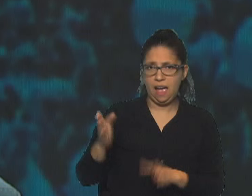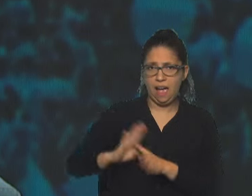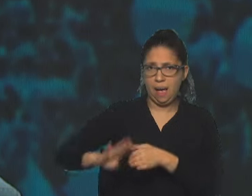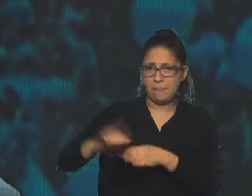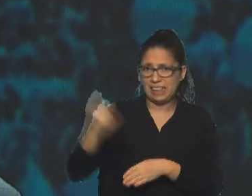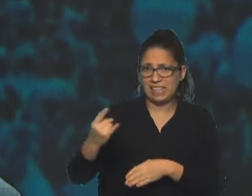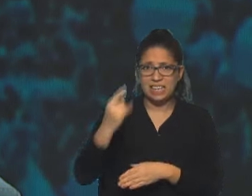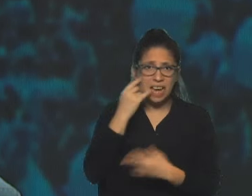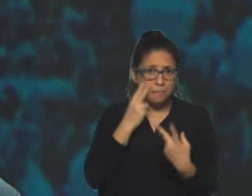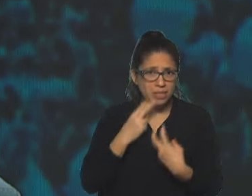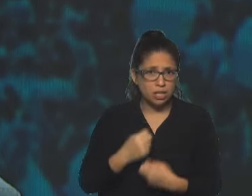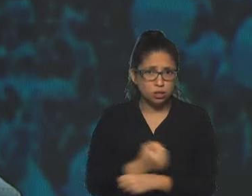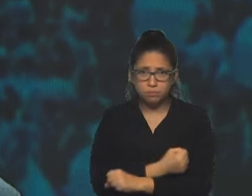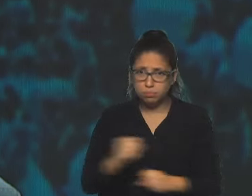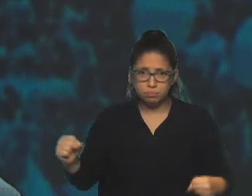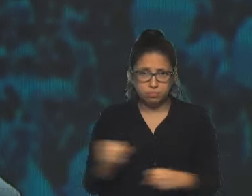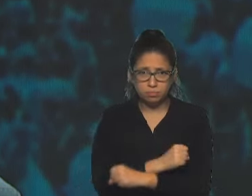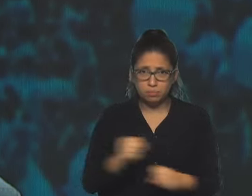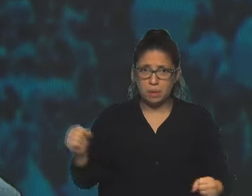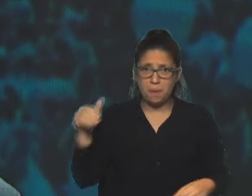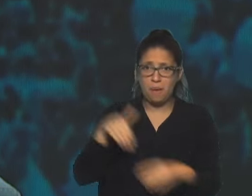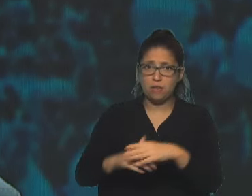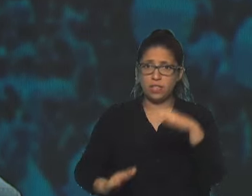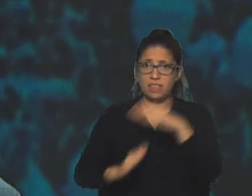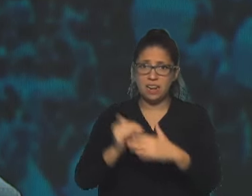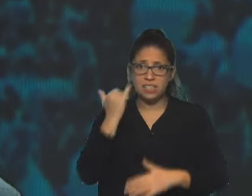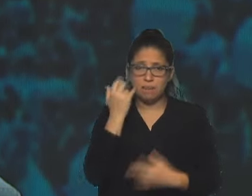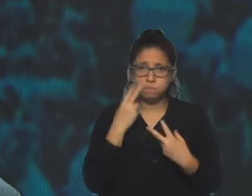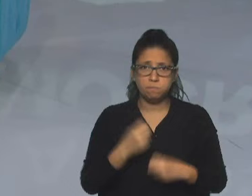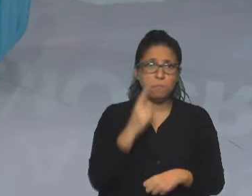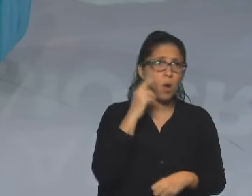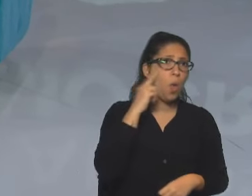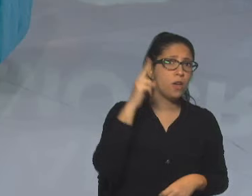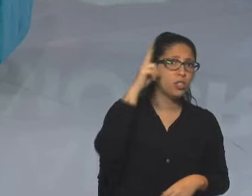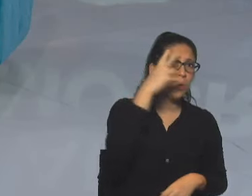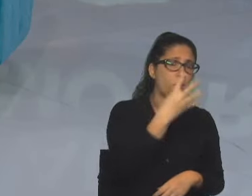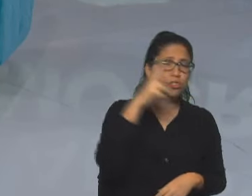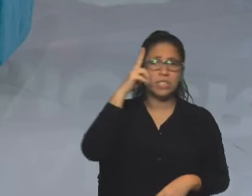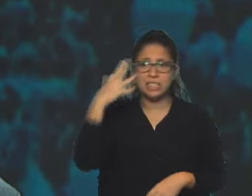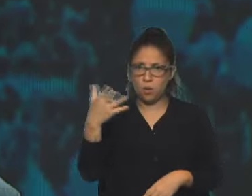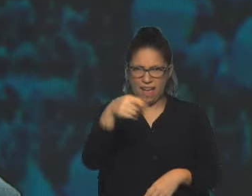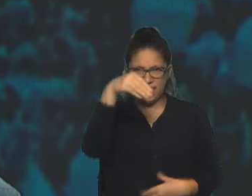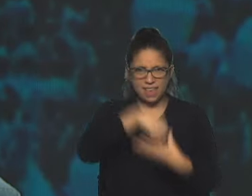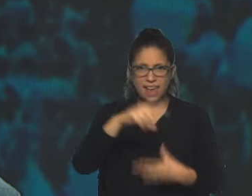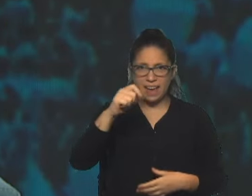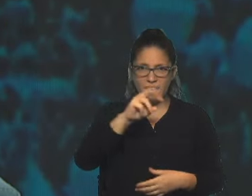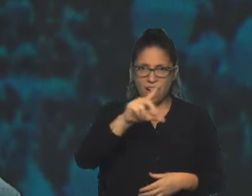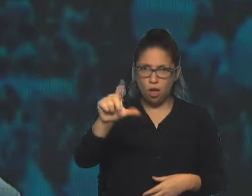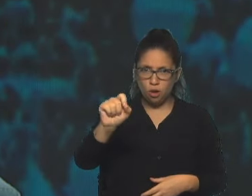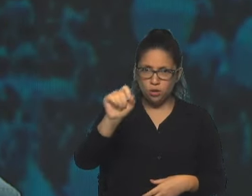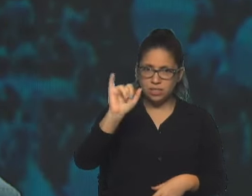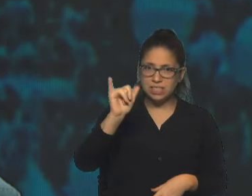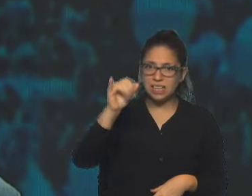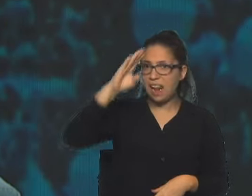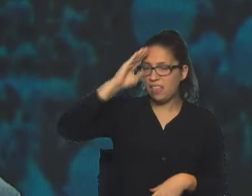una investigación que se hizo en el Banco Central entre 1984 y 1985. Ahí estuvo Cavallo. Claro, Cavallo. En la dictadura,